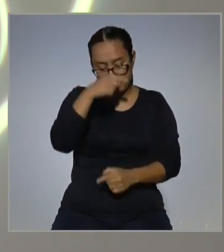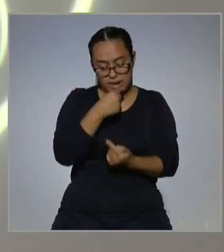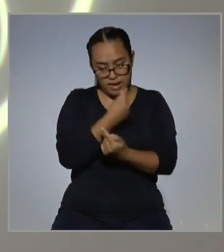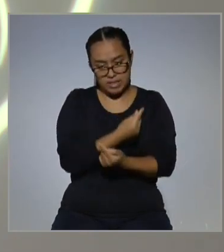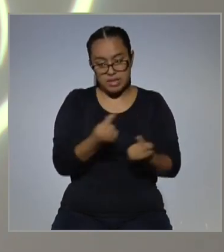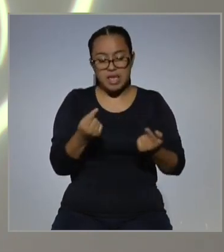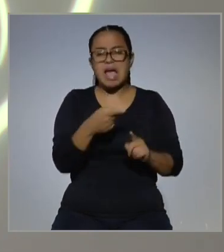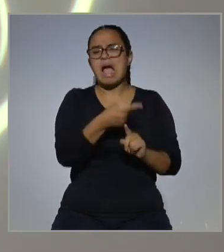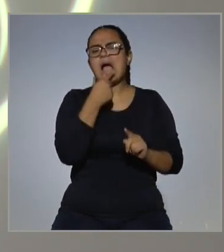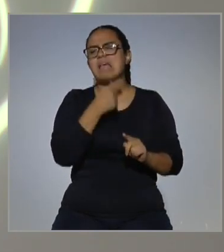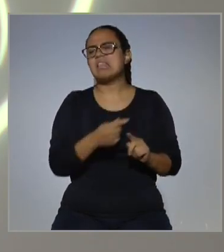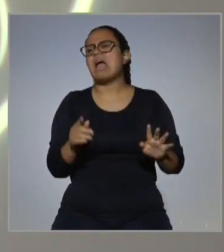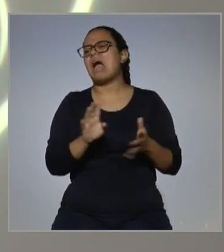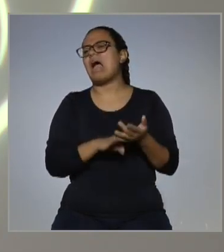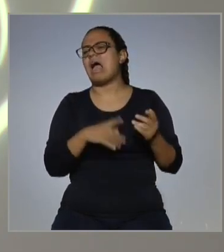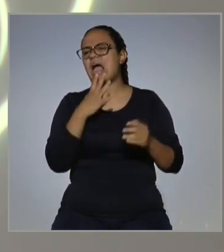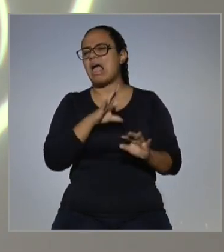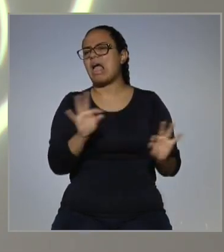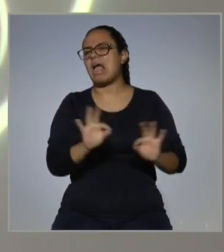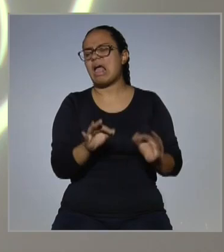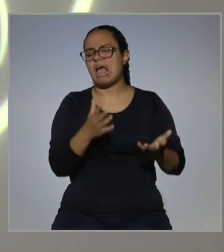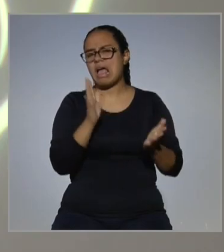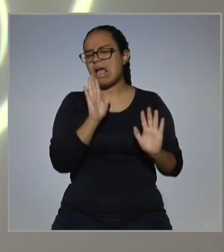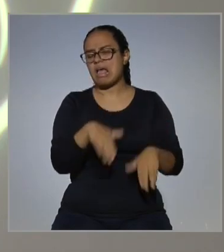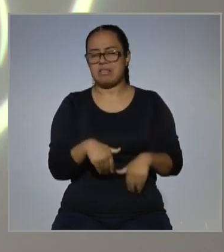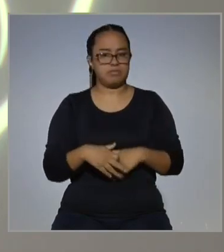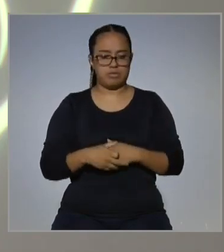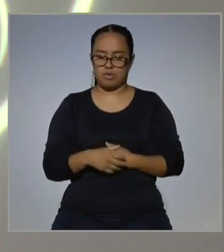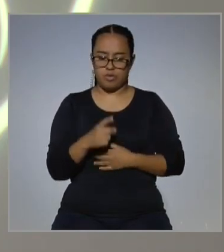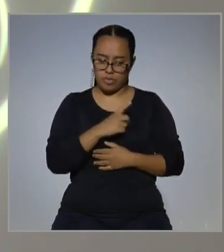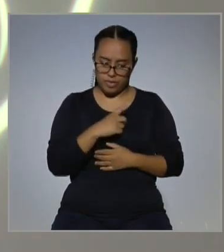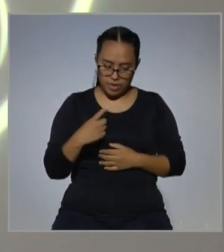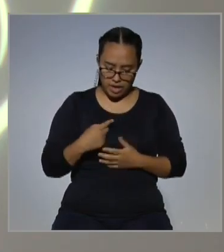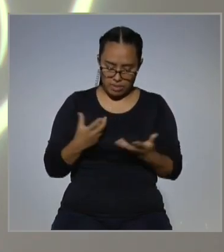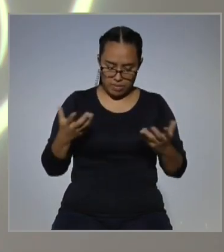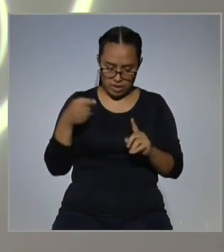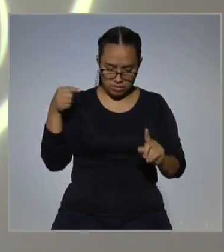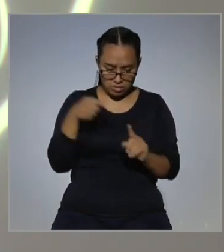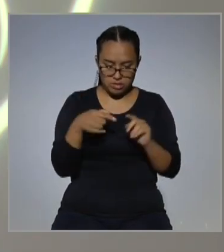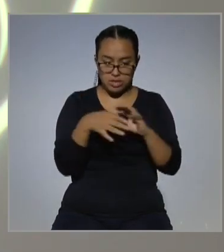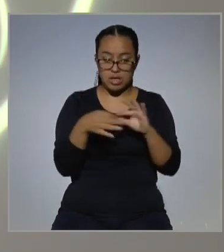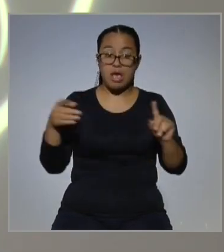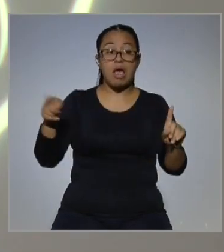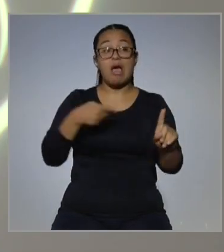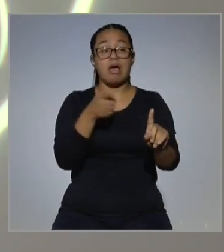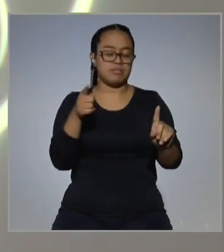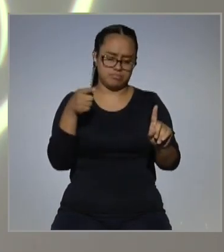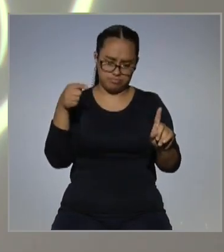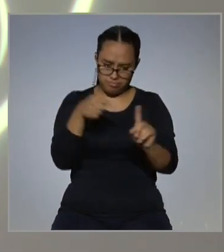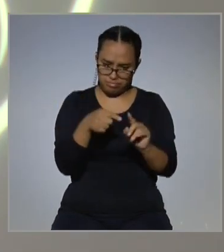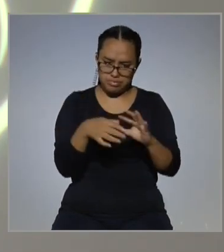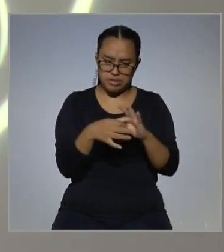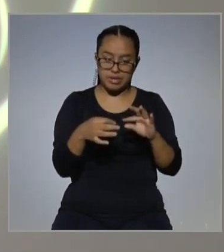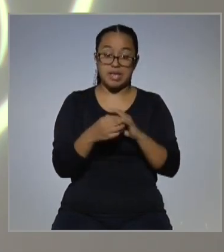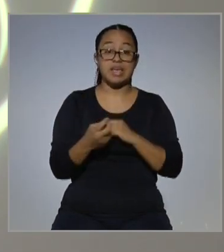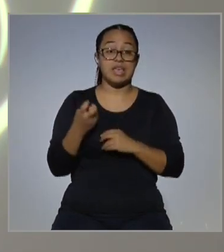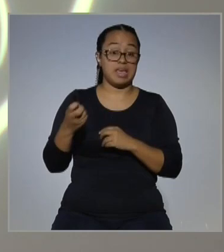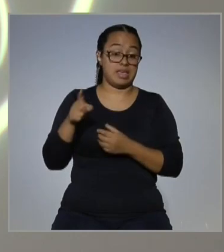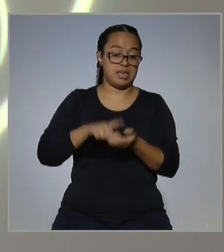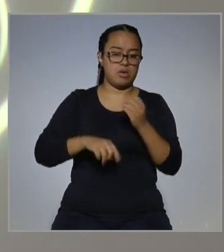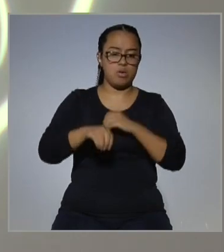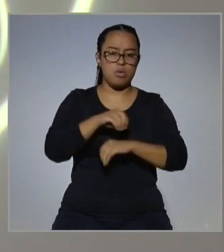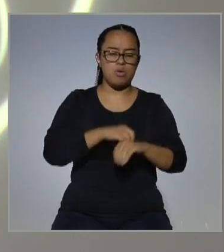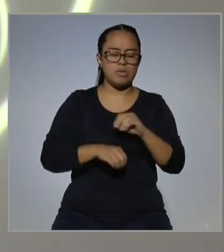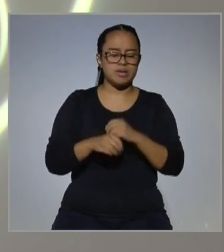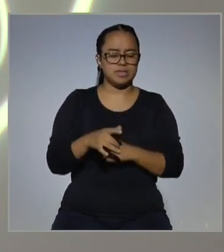no subestimarlas, por favor, pero de manera directa, sin tapujos. Y al final es de estas obras en las que se vale